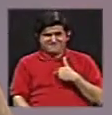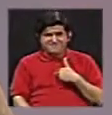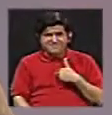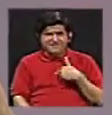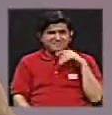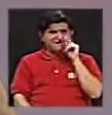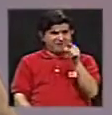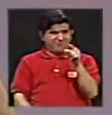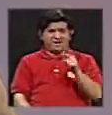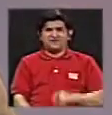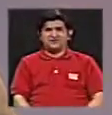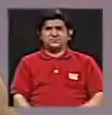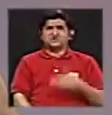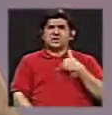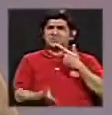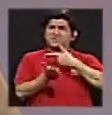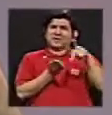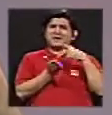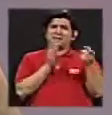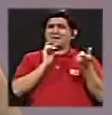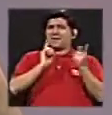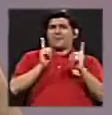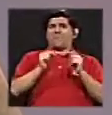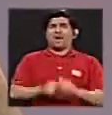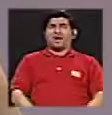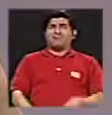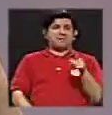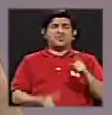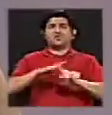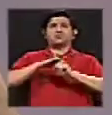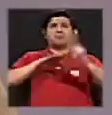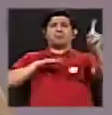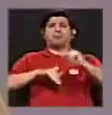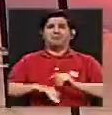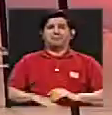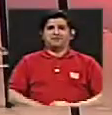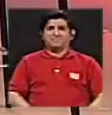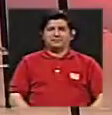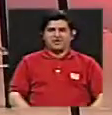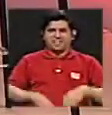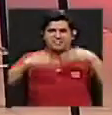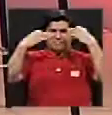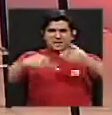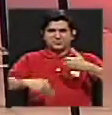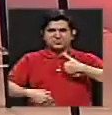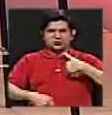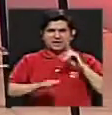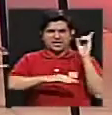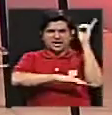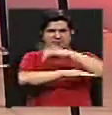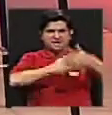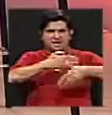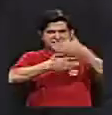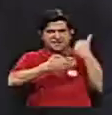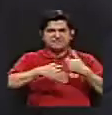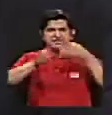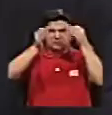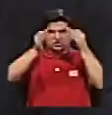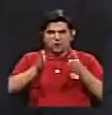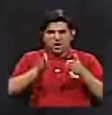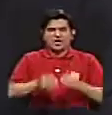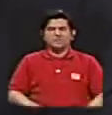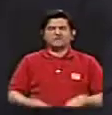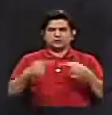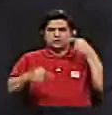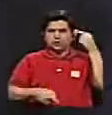van a dejar ellos cuando reciben un pago de estos? Uh-huh. Simplemente desaparecen, ¿verdad? Uh-huh. El fallo que hubo hace unos días de un juez